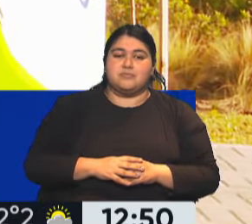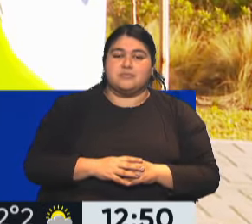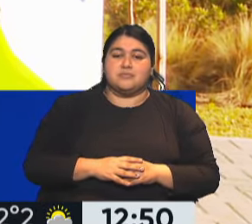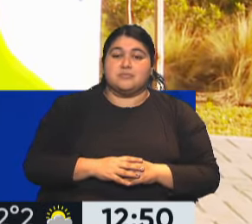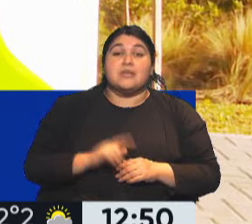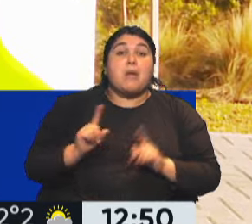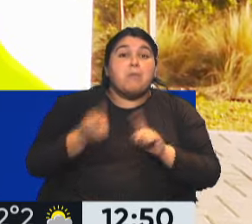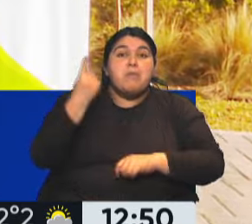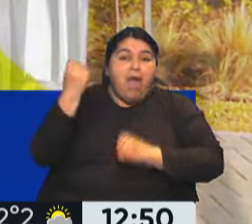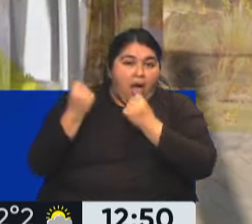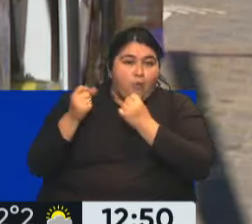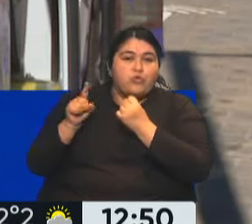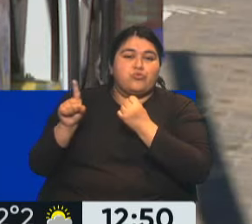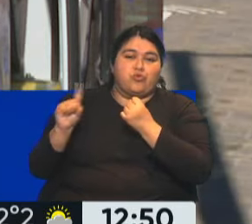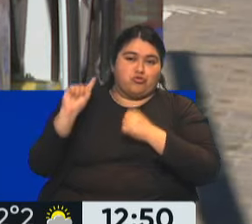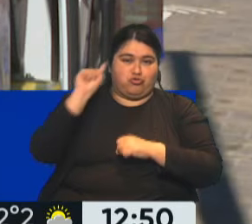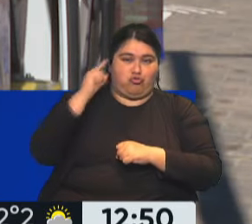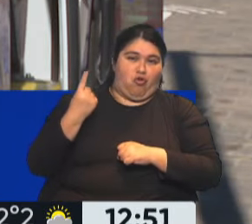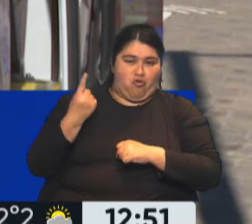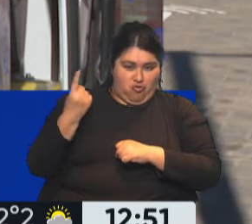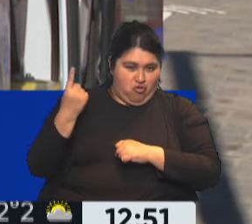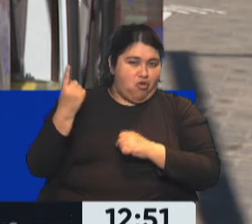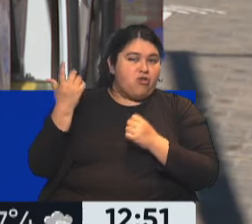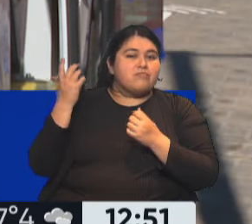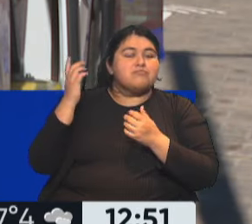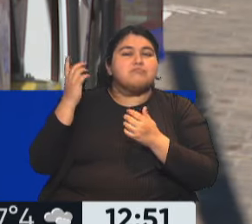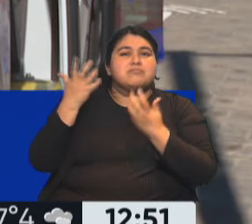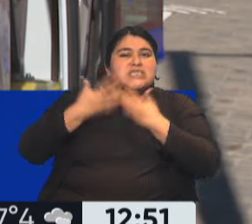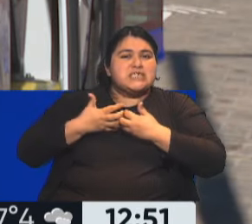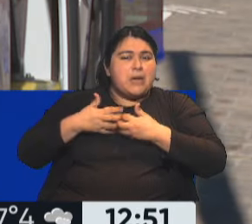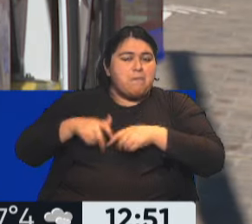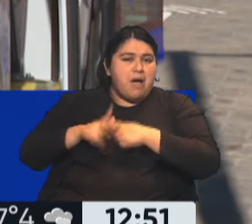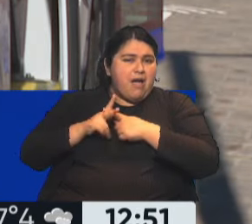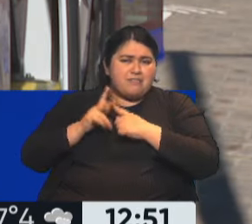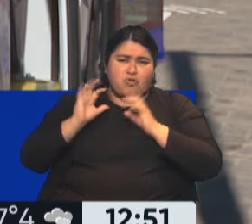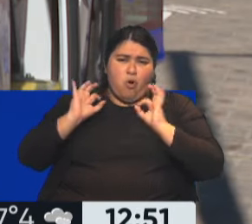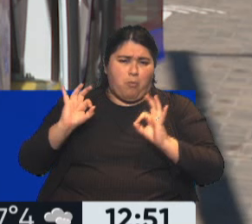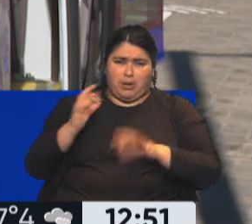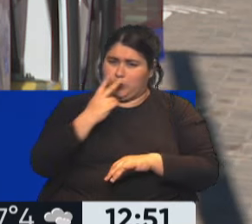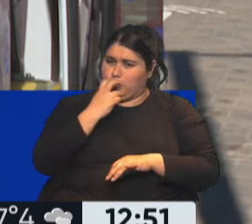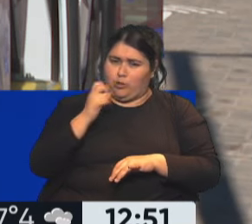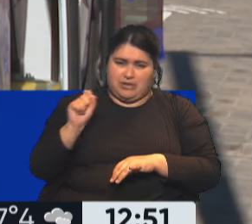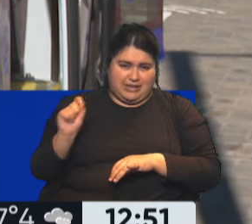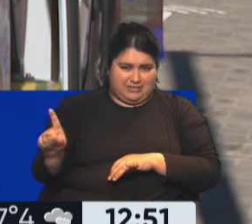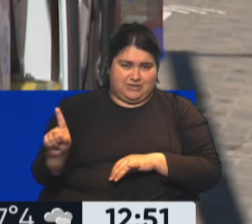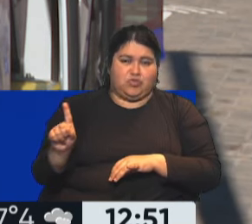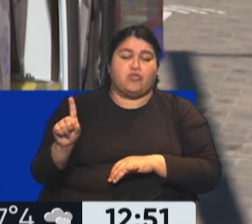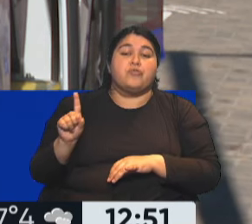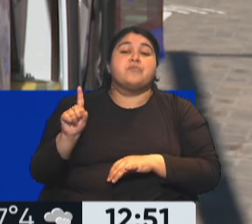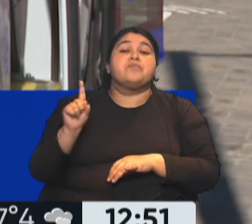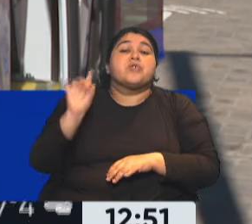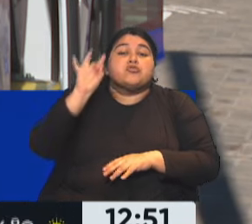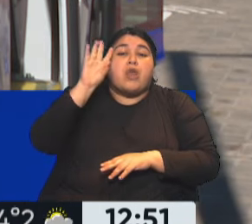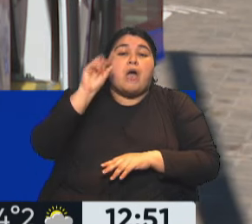Es el primer vehículo autónomo de Latinoamérica, totalmente eléctrico. No lo maneja nadie, solo va con un